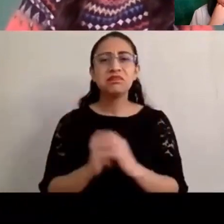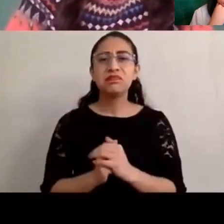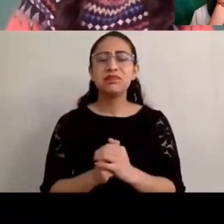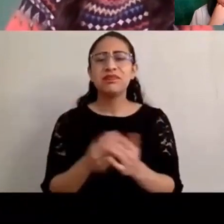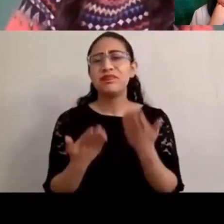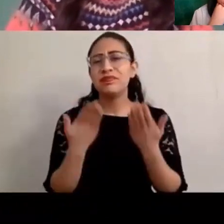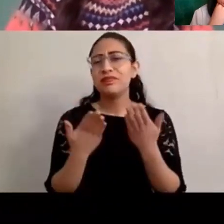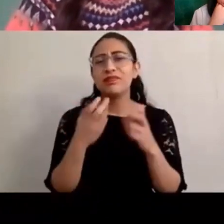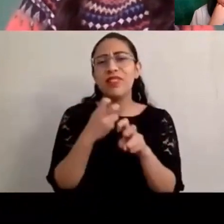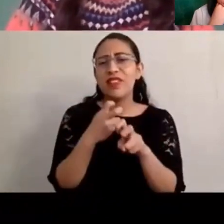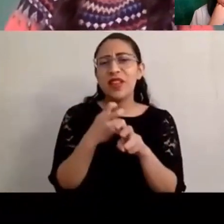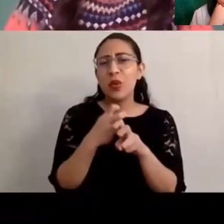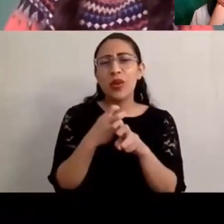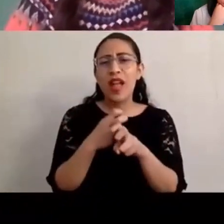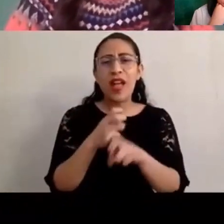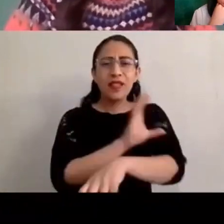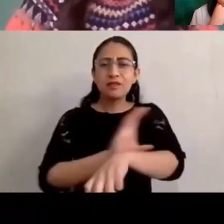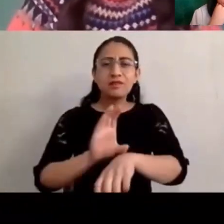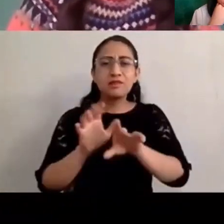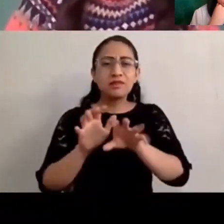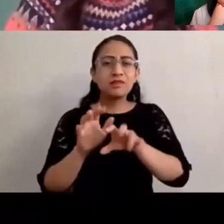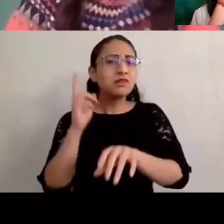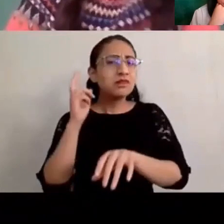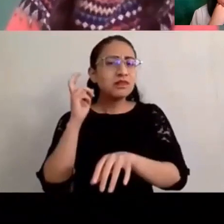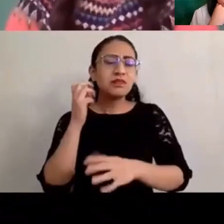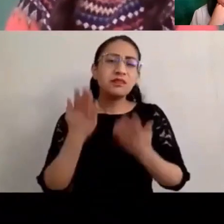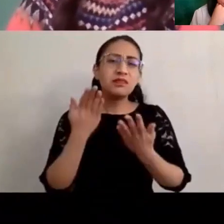¿Alguien sabe qué le sucede a la compañera?